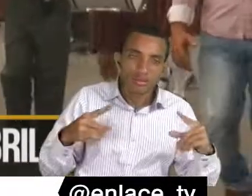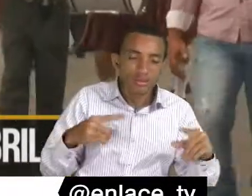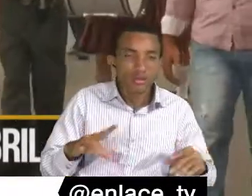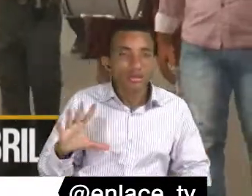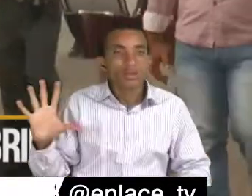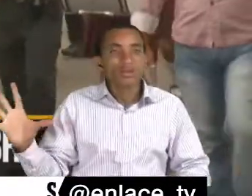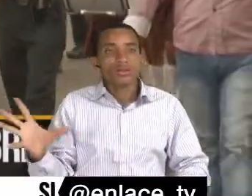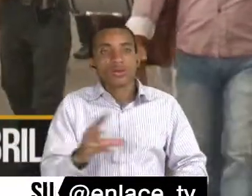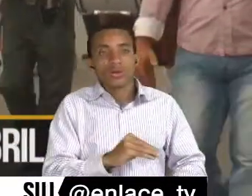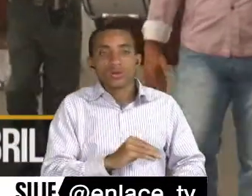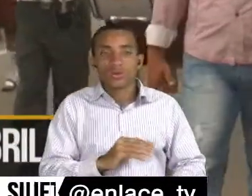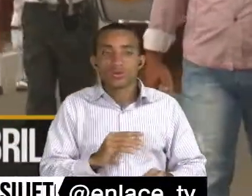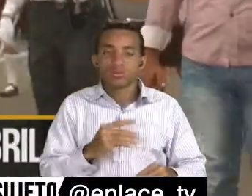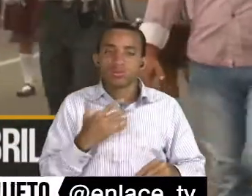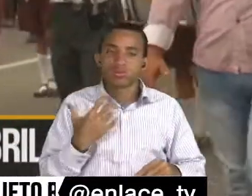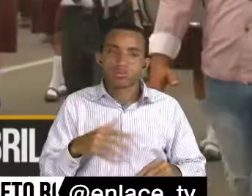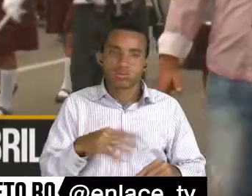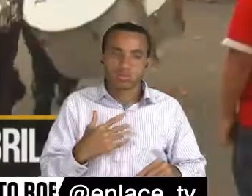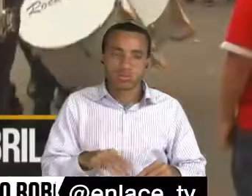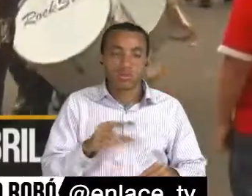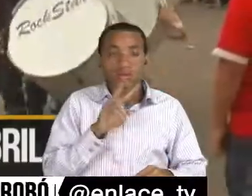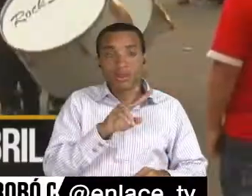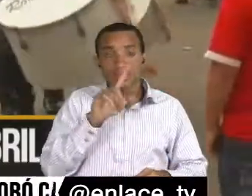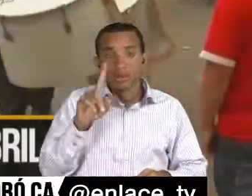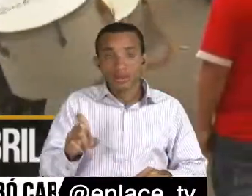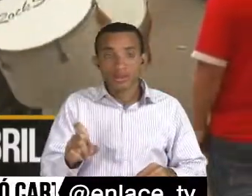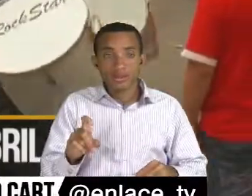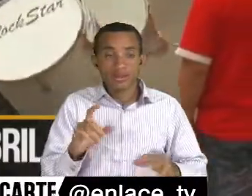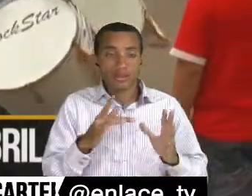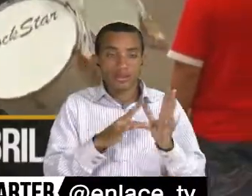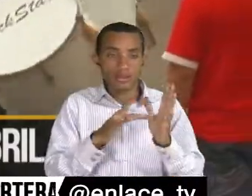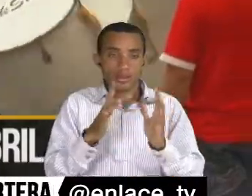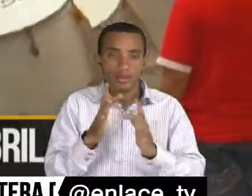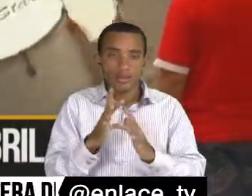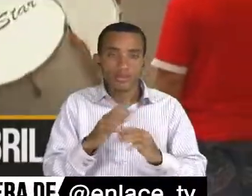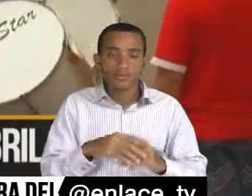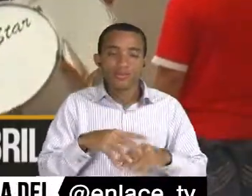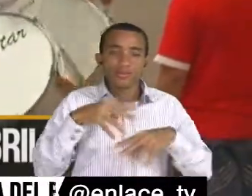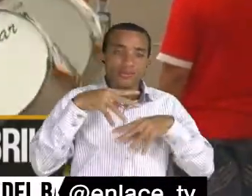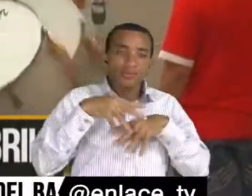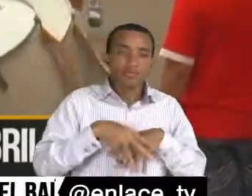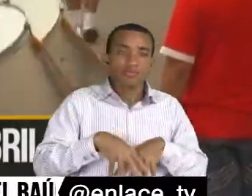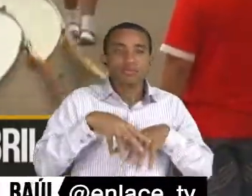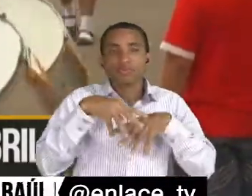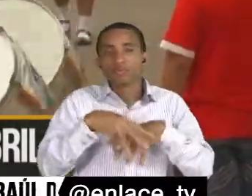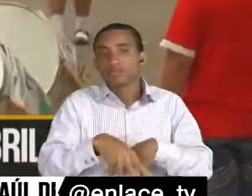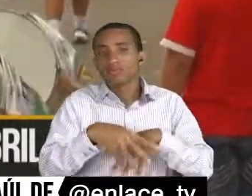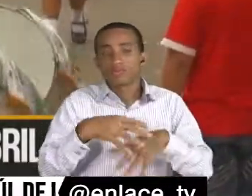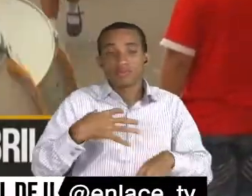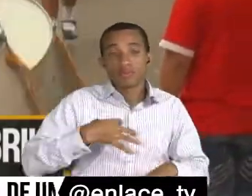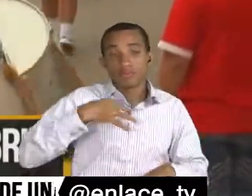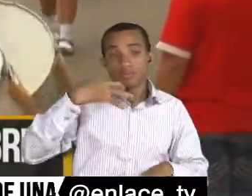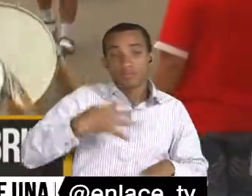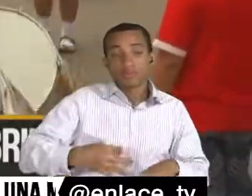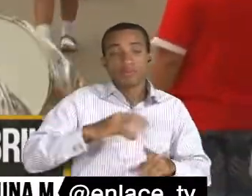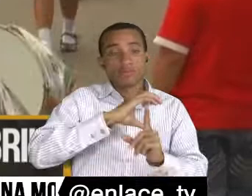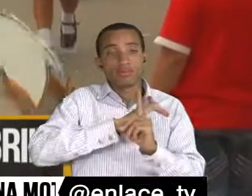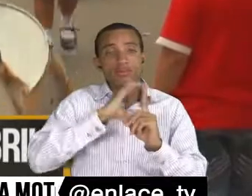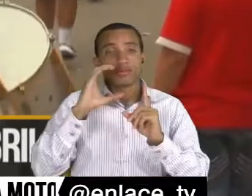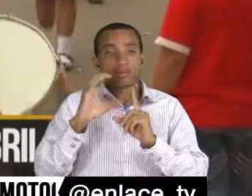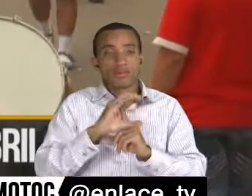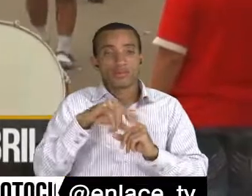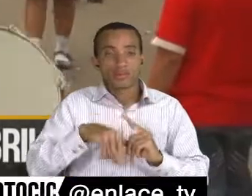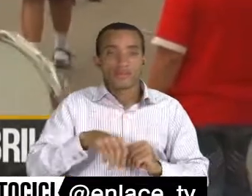Adicional a esto, pues tendremos el 26 de abril nuestro desfile cívico cultural en Barranca Bermeja